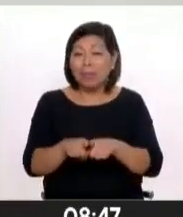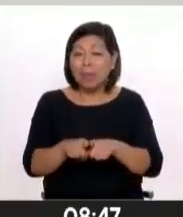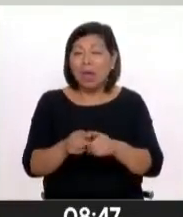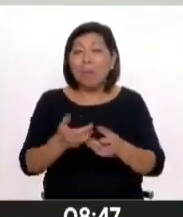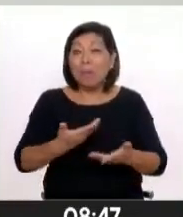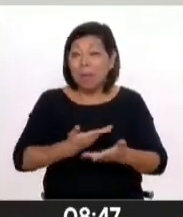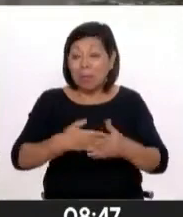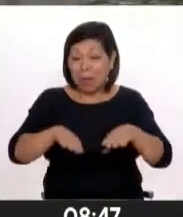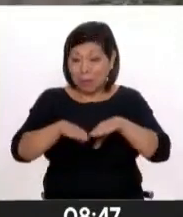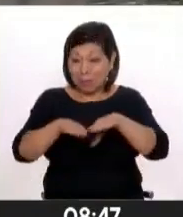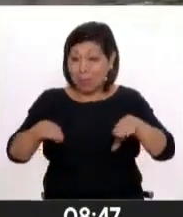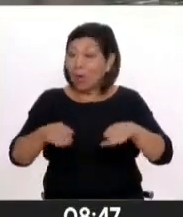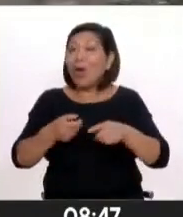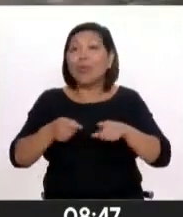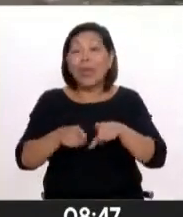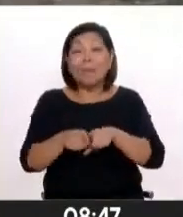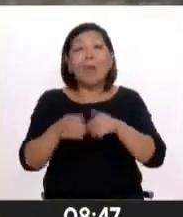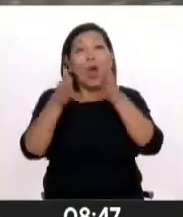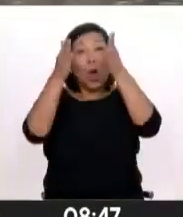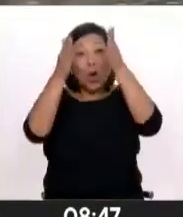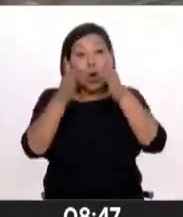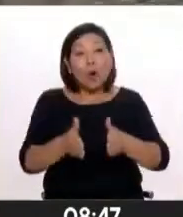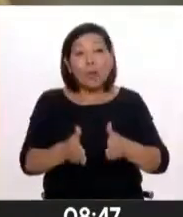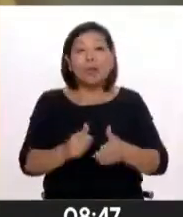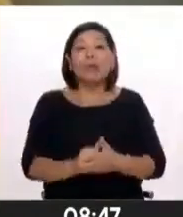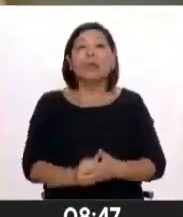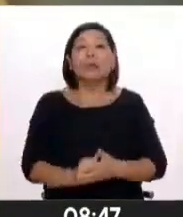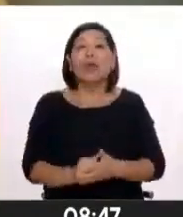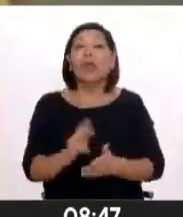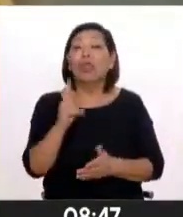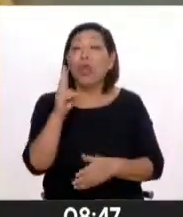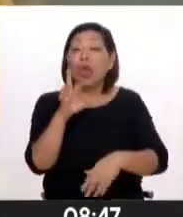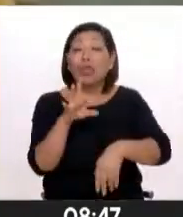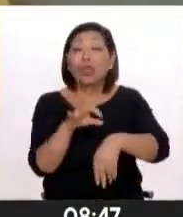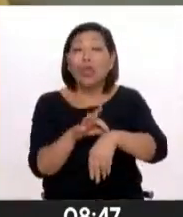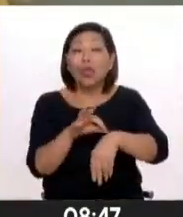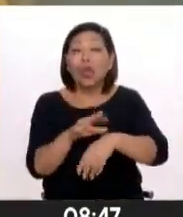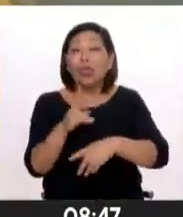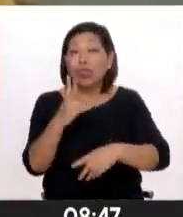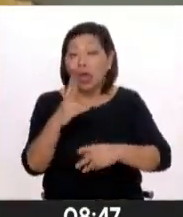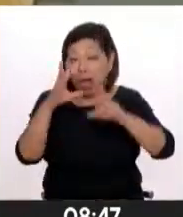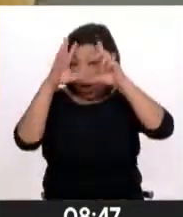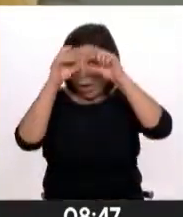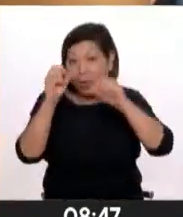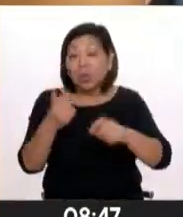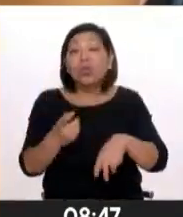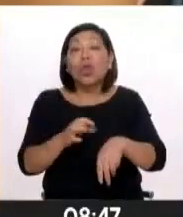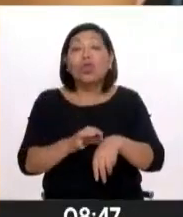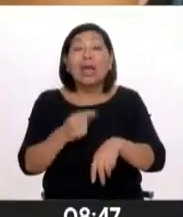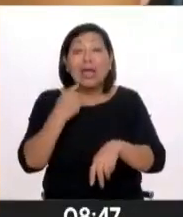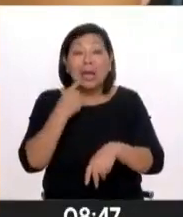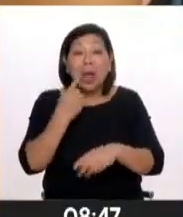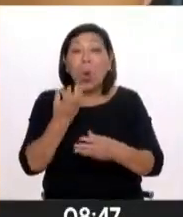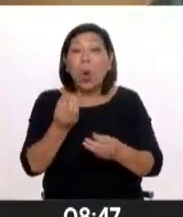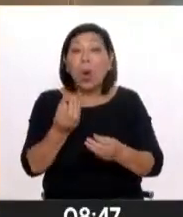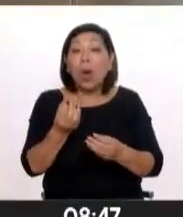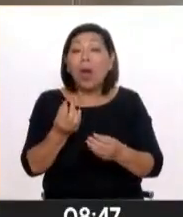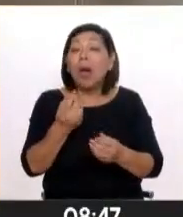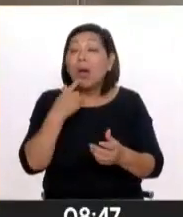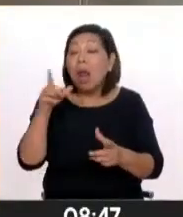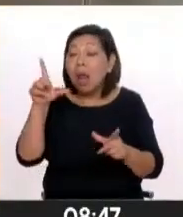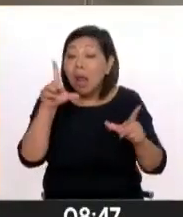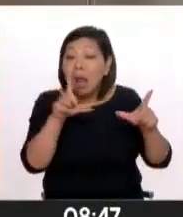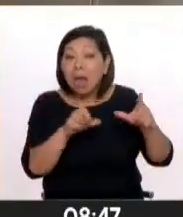sus costumbres. Cada PIAS cuenta con 2 médicos, 2 enfermeras, un odontólogo, un técnico de